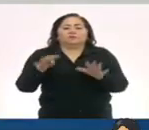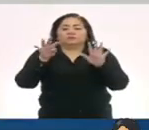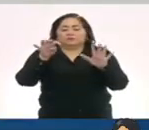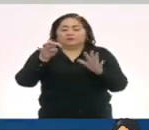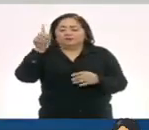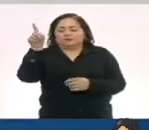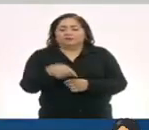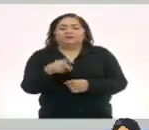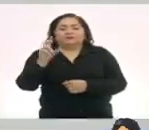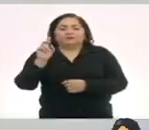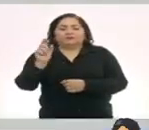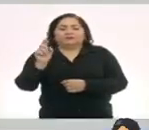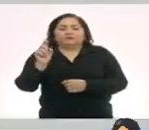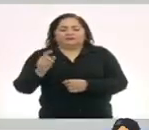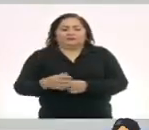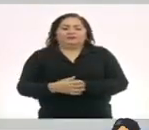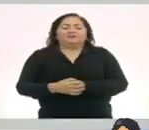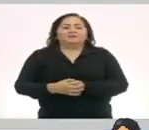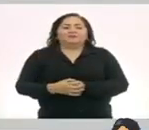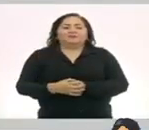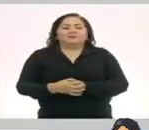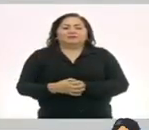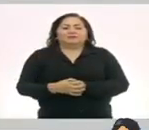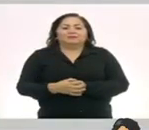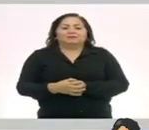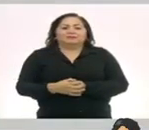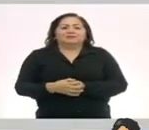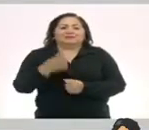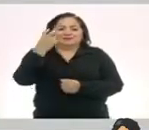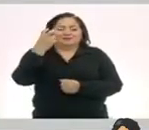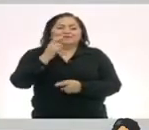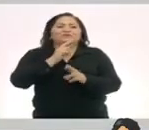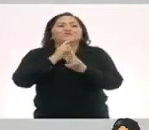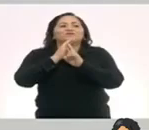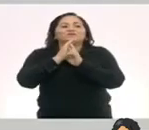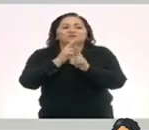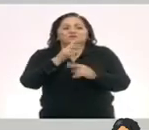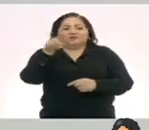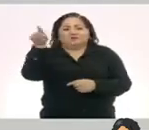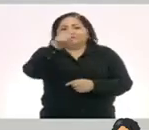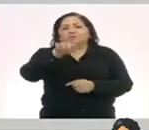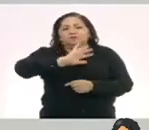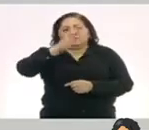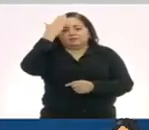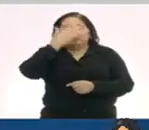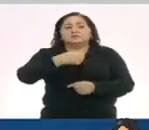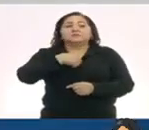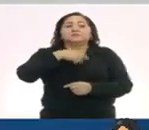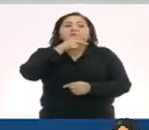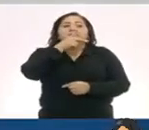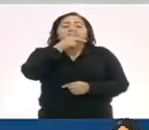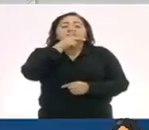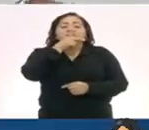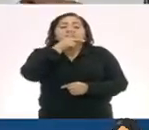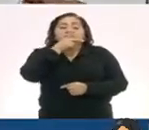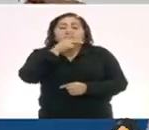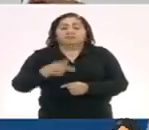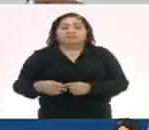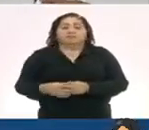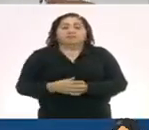Y con eso ya tenemos nuestro primer dato del problema. Ajá. Muy bien. Ya sabemos que mi papá, lo voy a